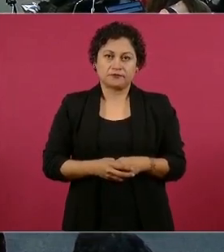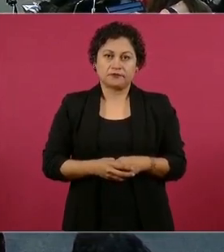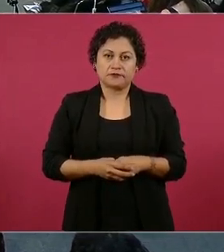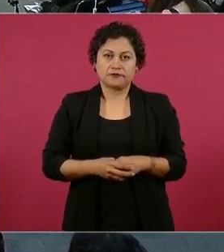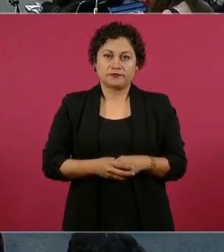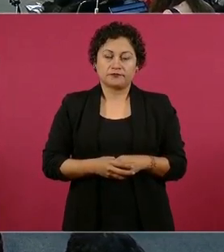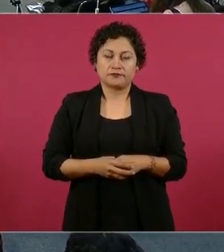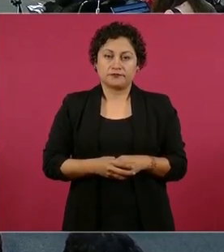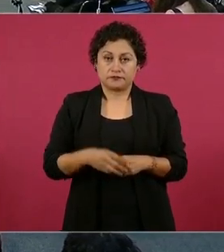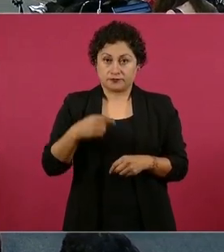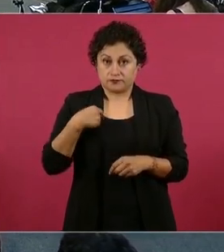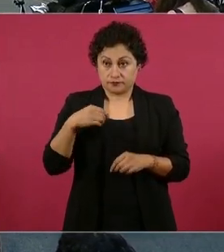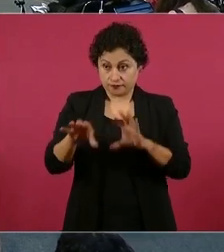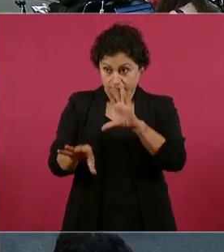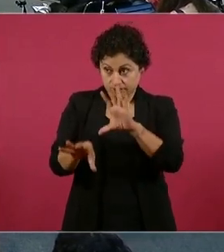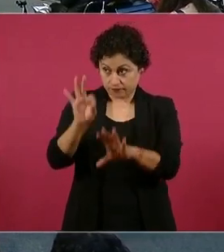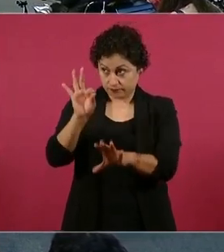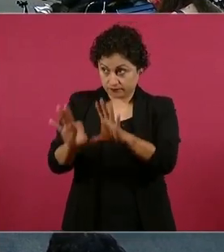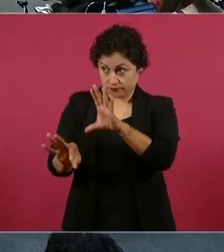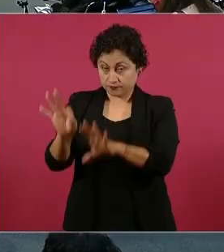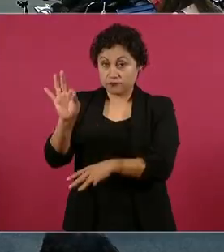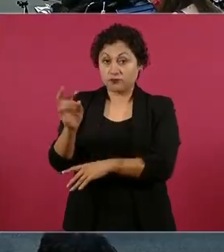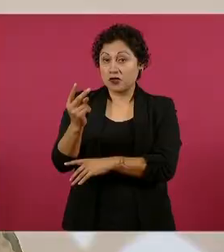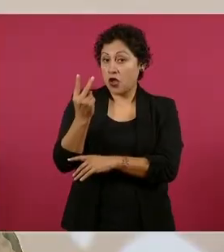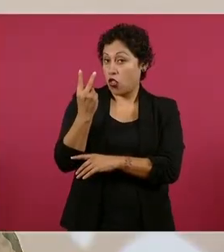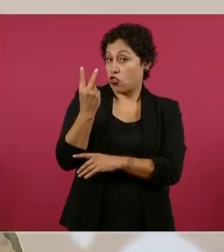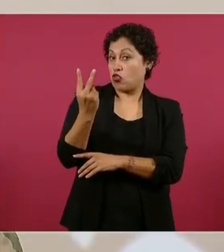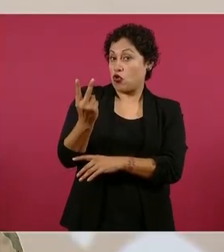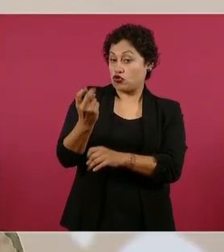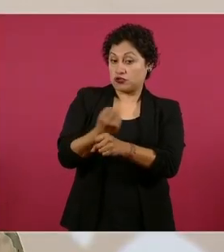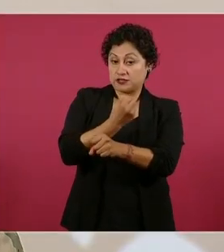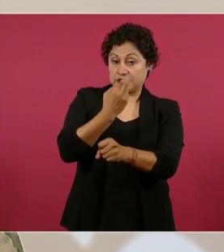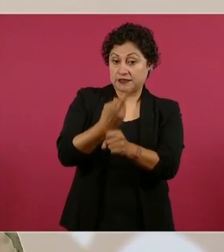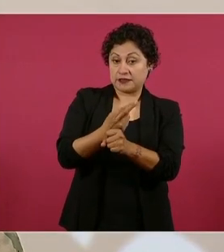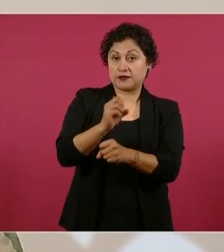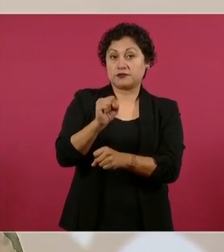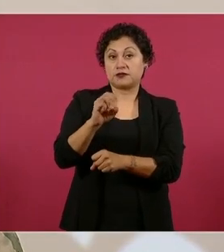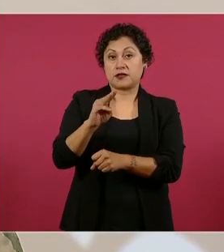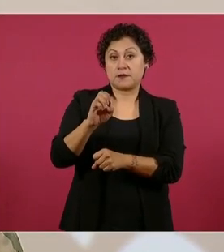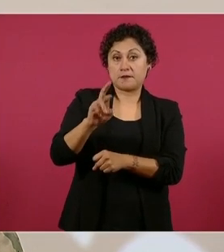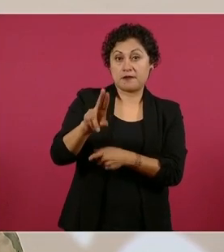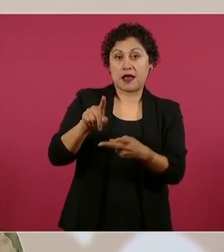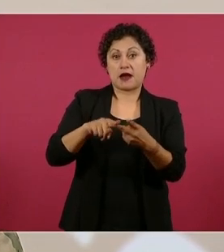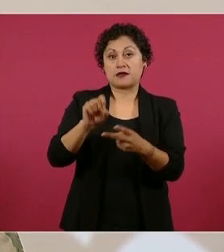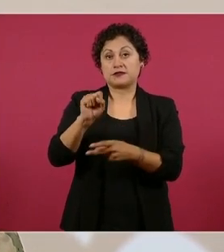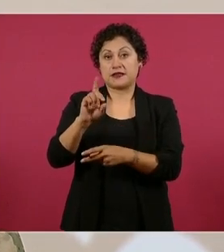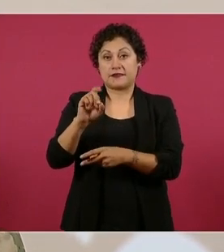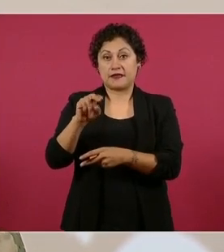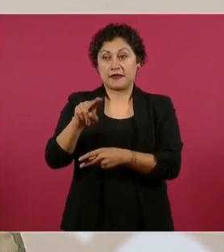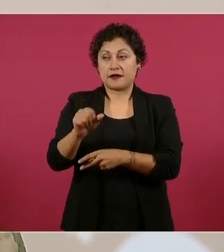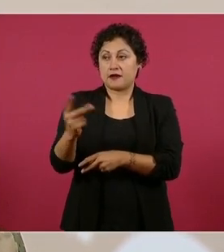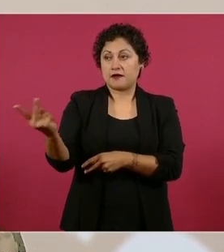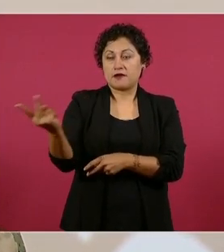los dos secretarios, Marina y Defensa, de primera,